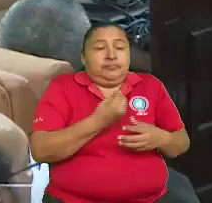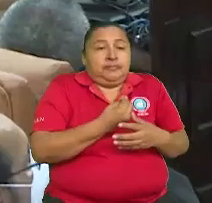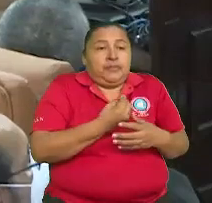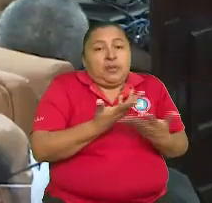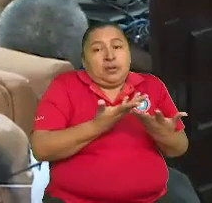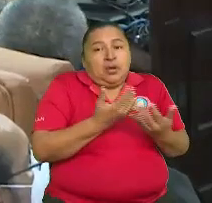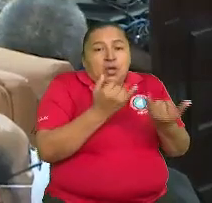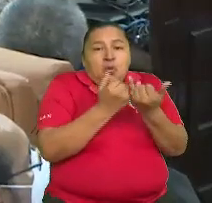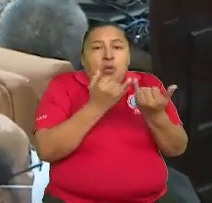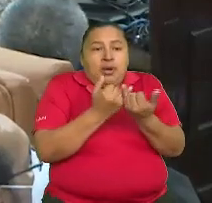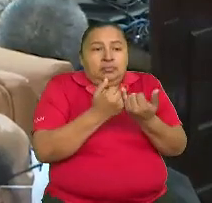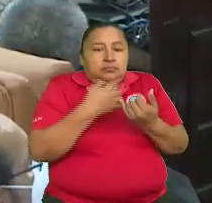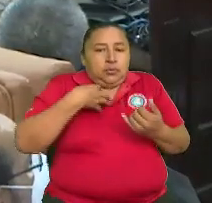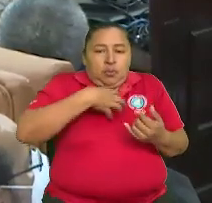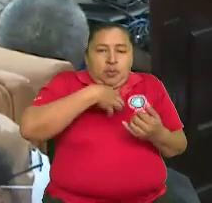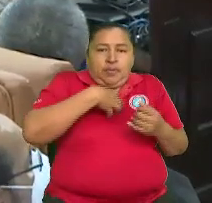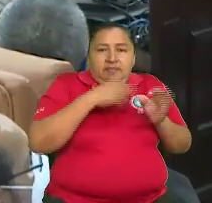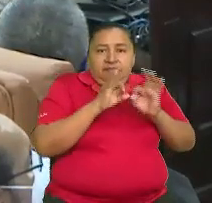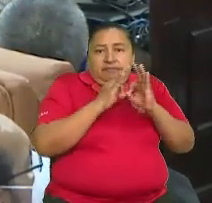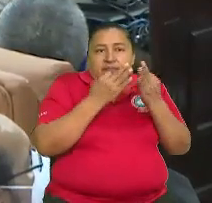como que fueran de nuestra familia,